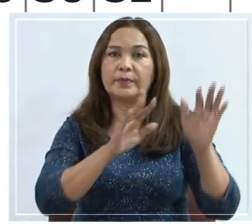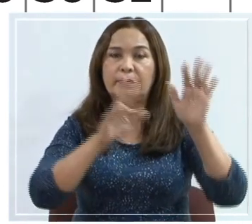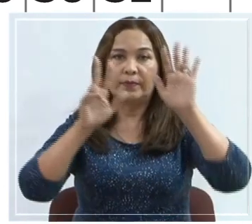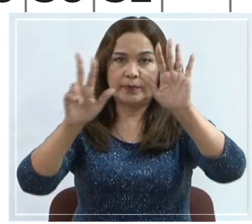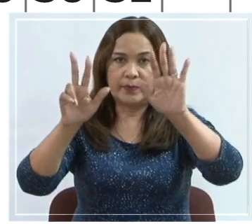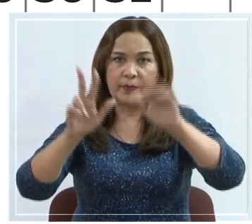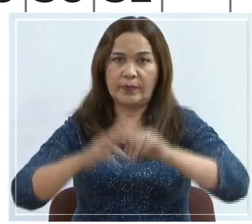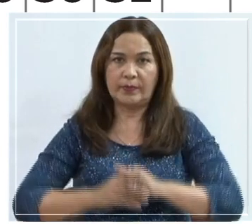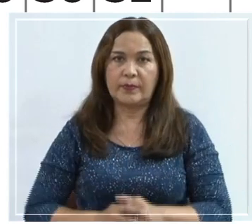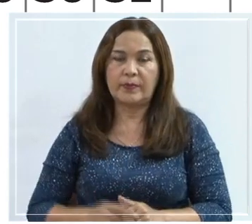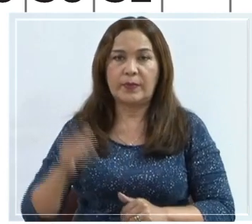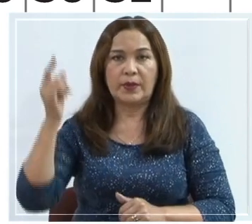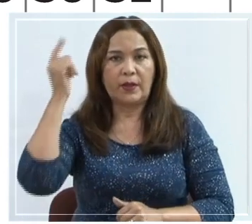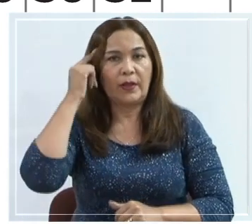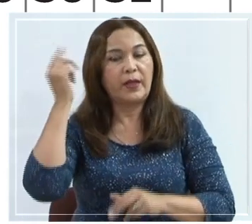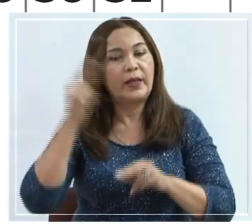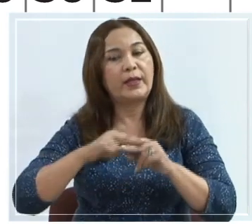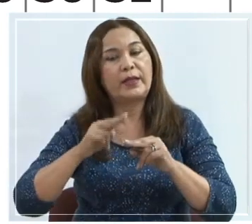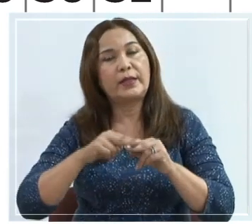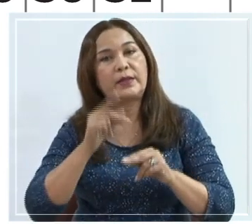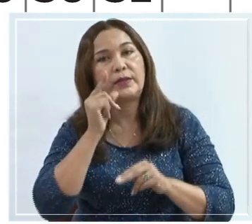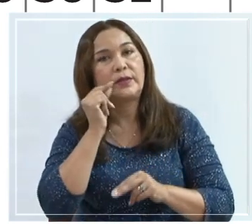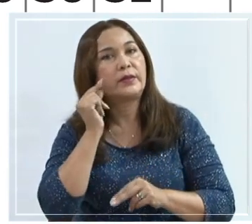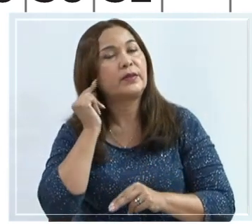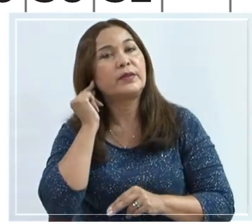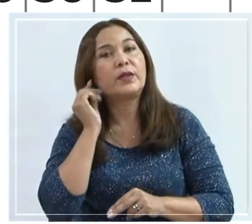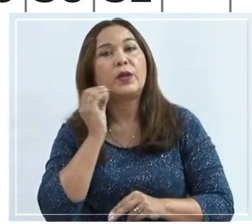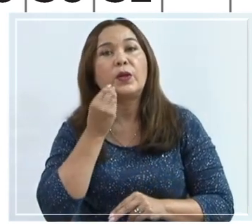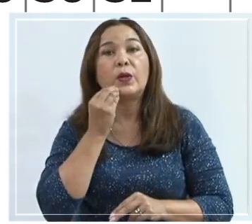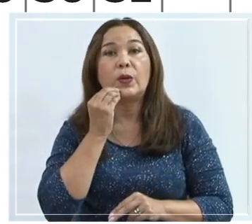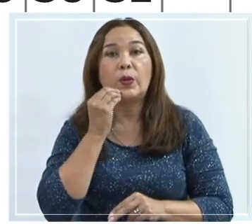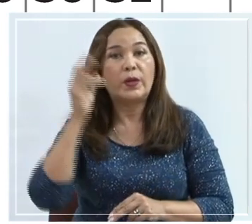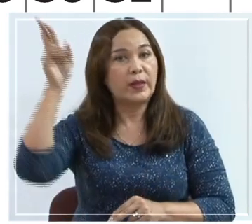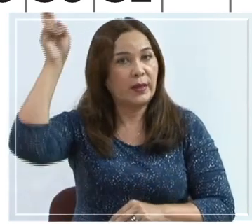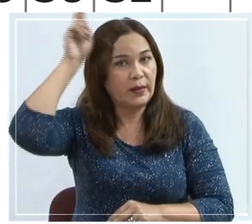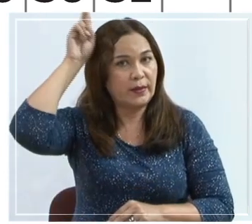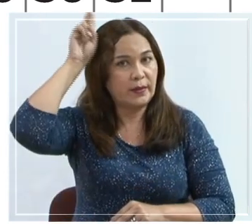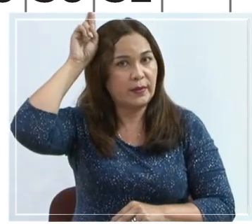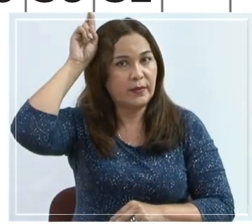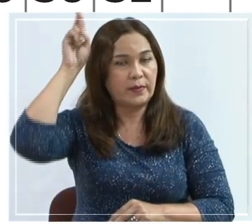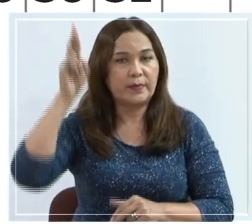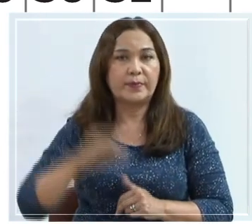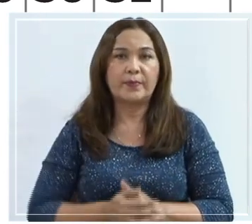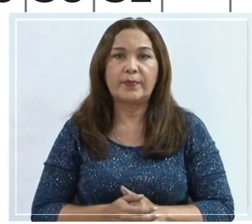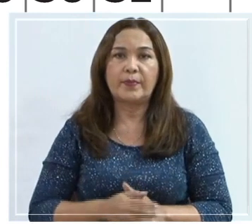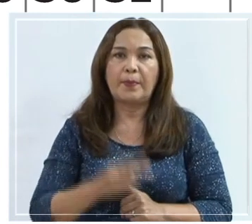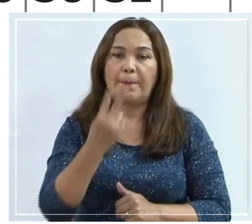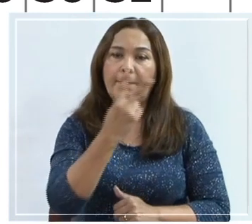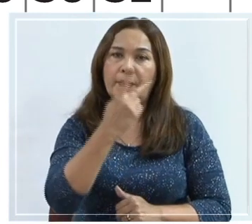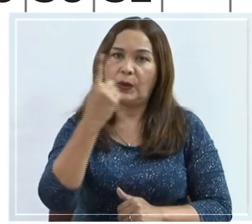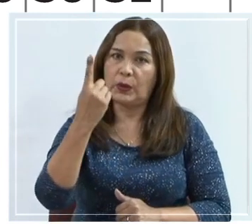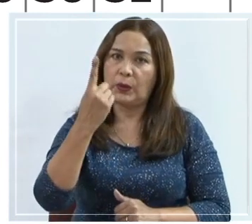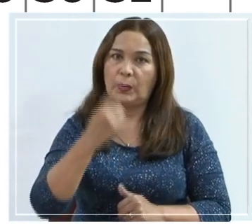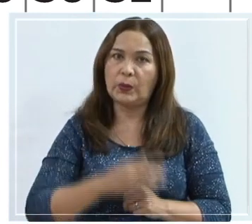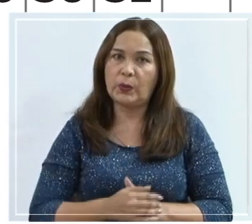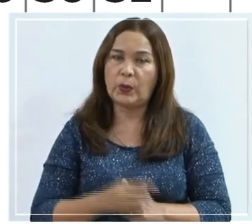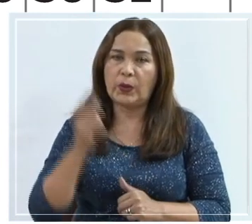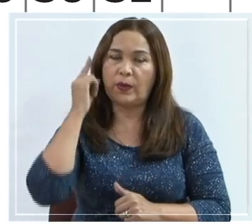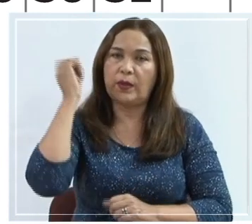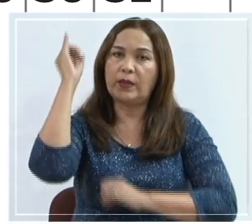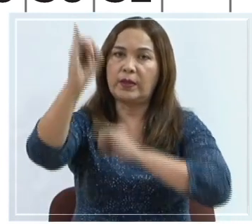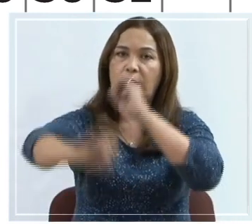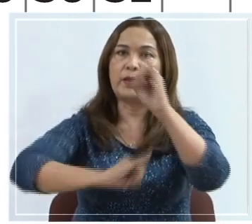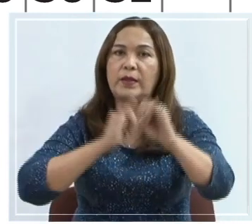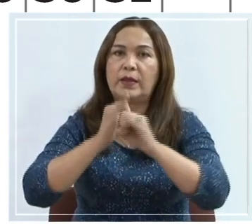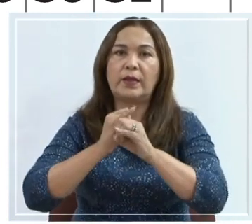18 días de las niñas niños y jóvenes indígenas día 21 día